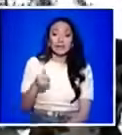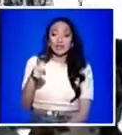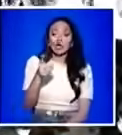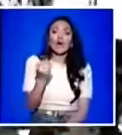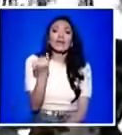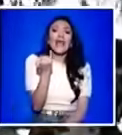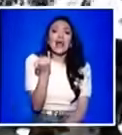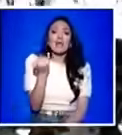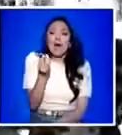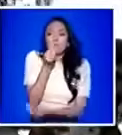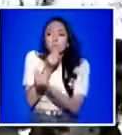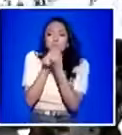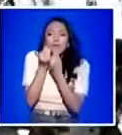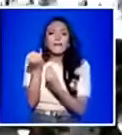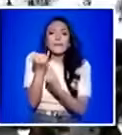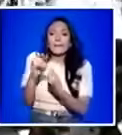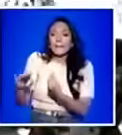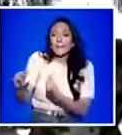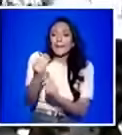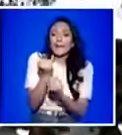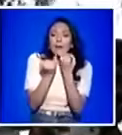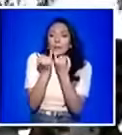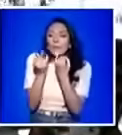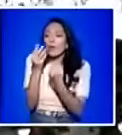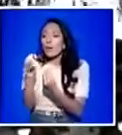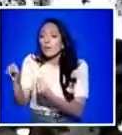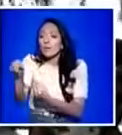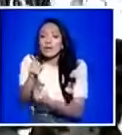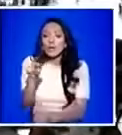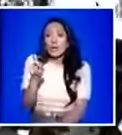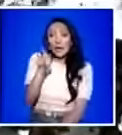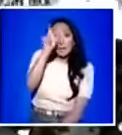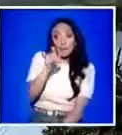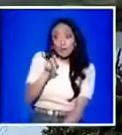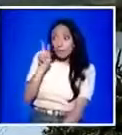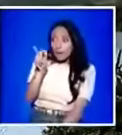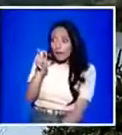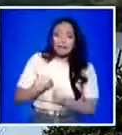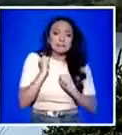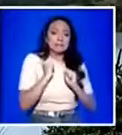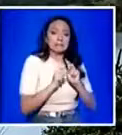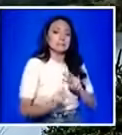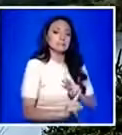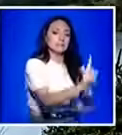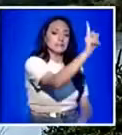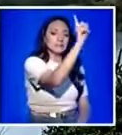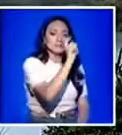Y normalmente es corrediza, ya que ve a las personas, huye.